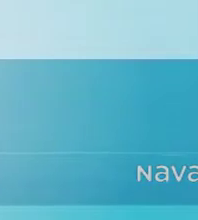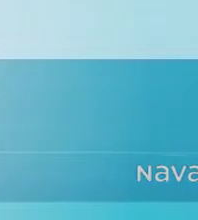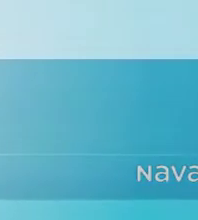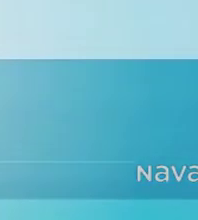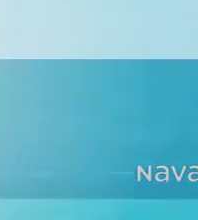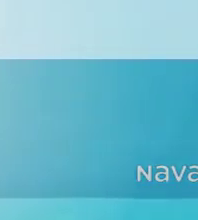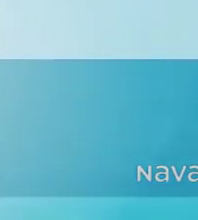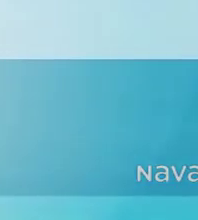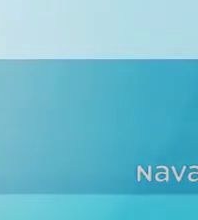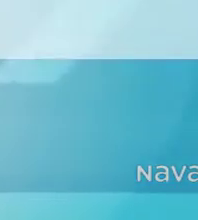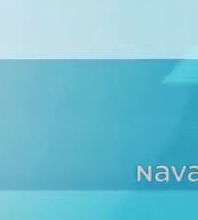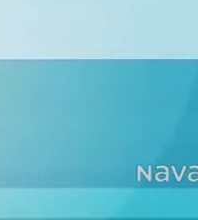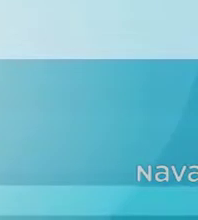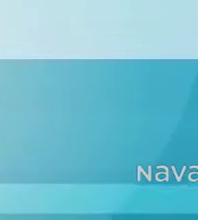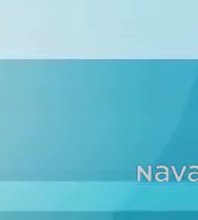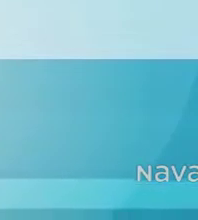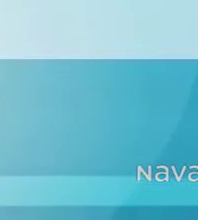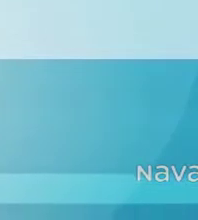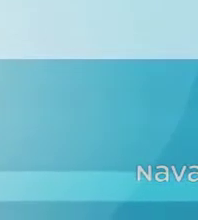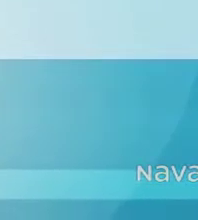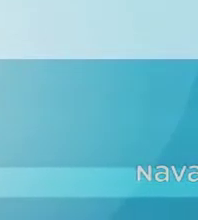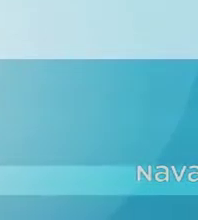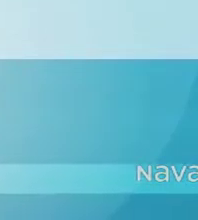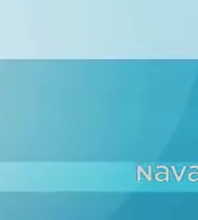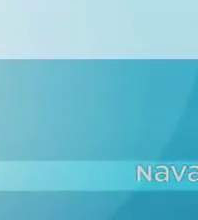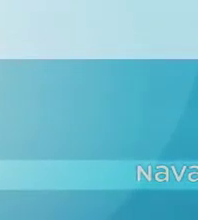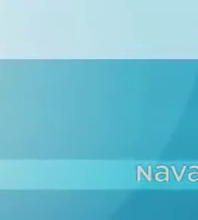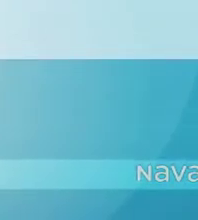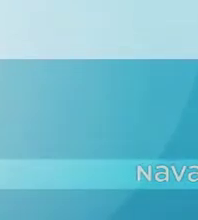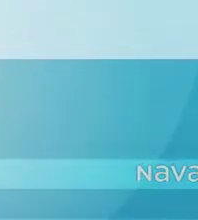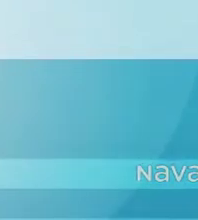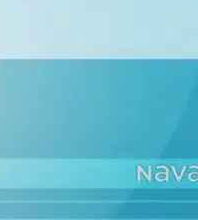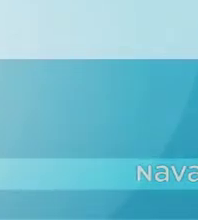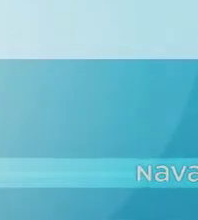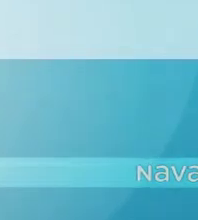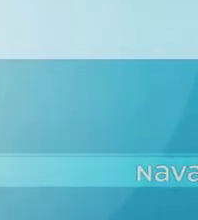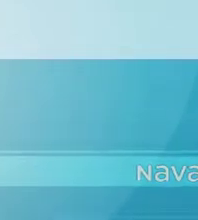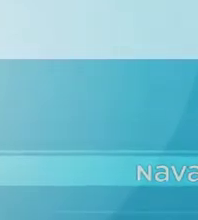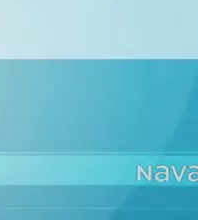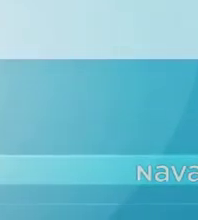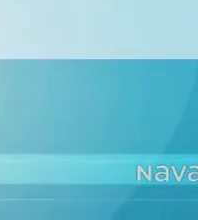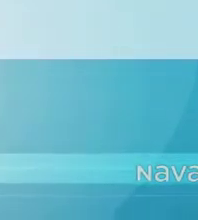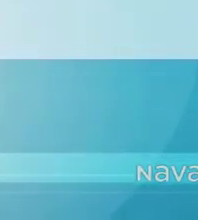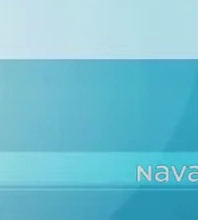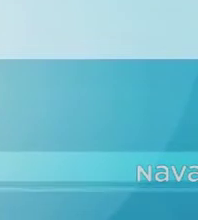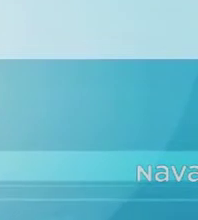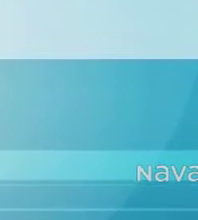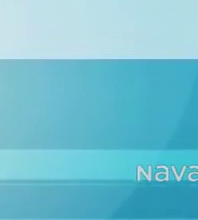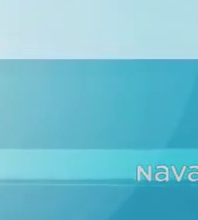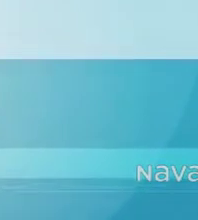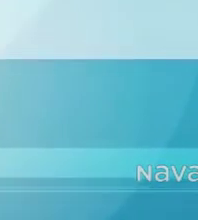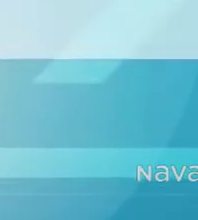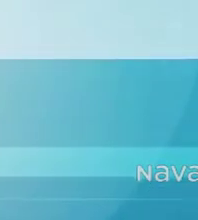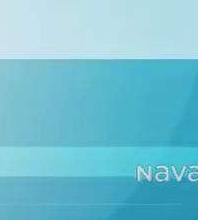Y la Asociación de Industrias Agroalimentarias Consebro te ofrece un curso para renovar el Certificado de Mantenimiento de Instalaciones de Riesgo